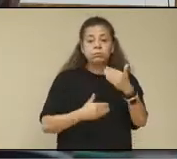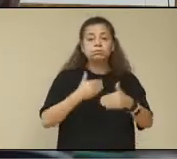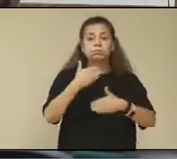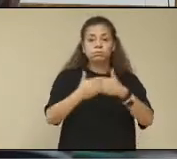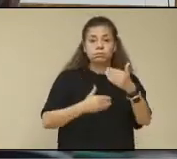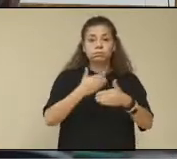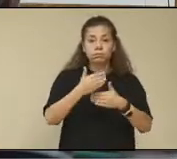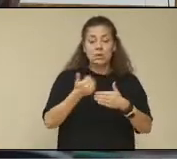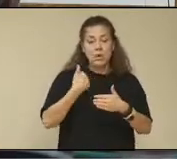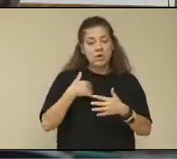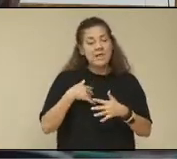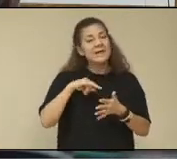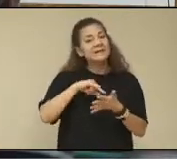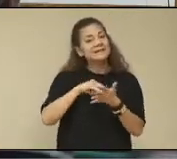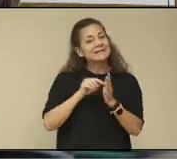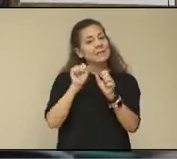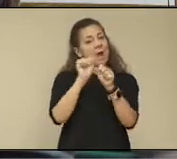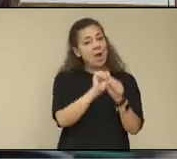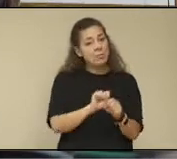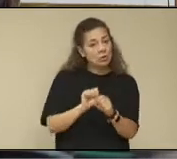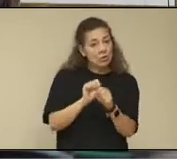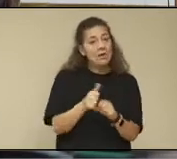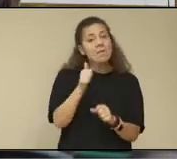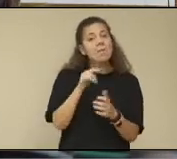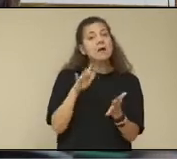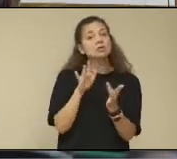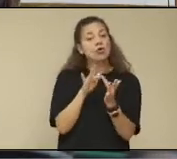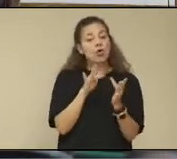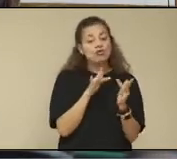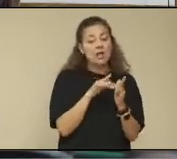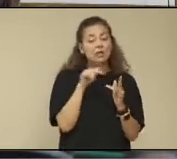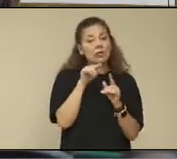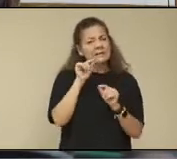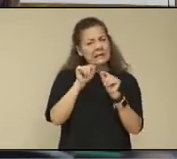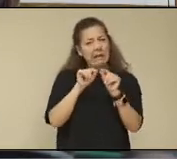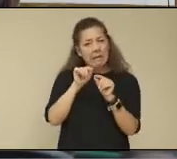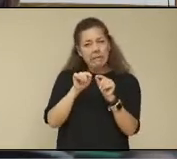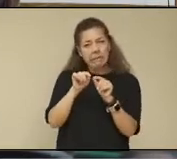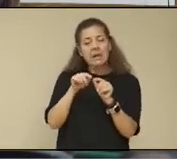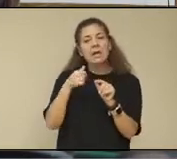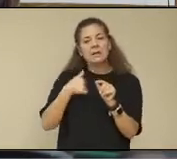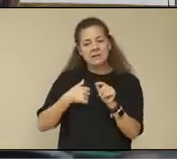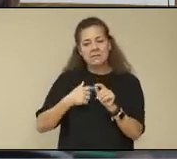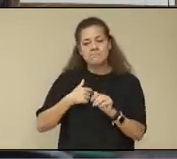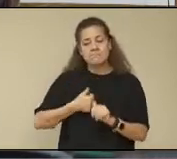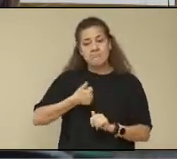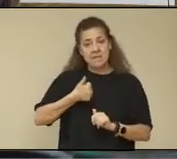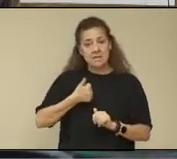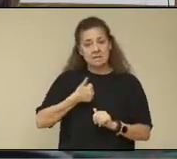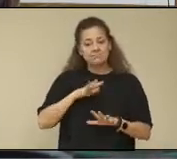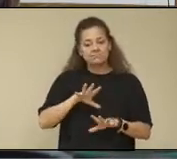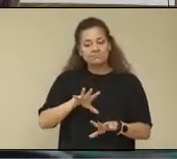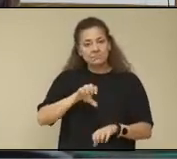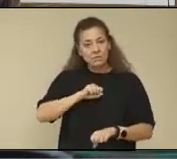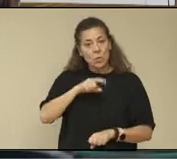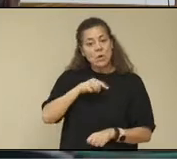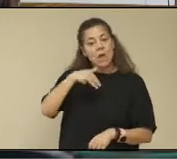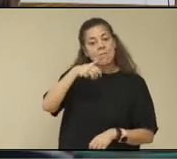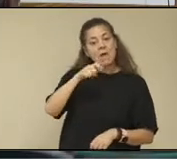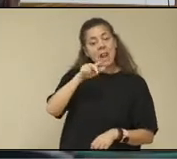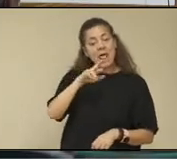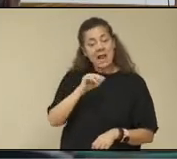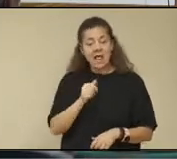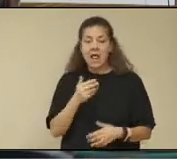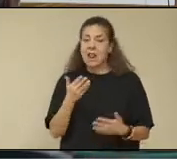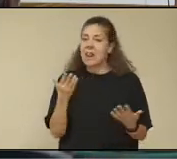madura el sistema inmunitario y hay más contacto con el parásito de la malaria, se va a ir adquiriendo una malaria